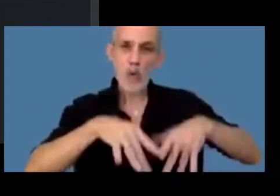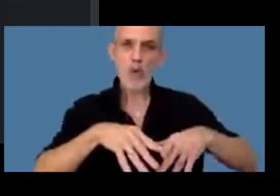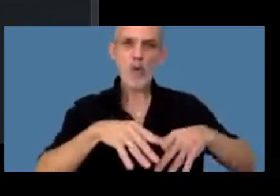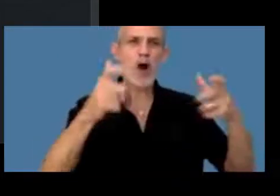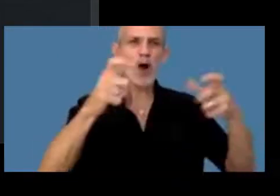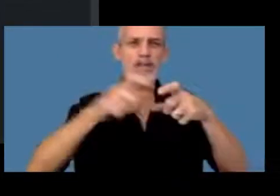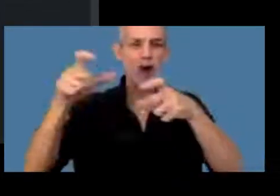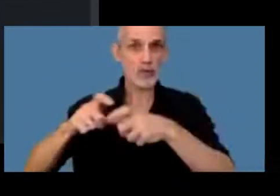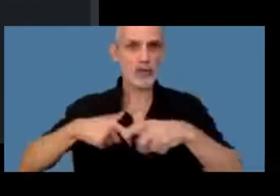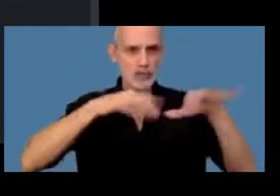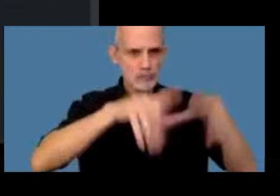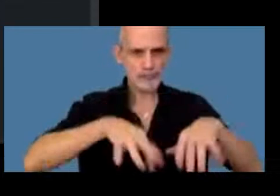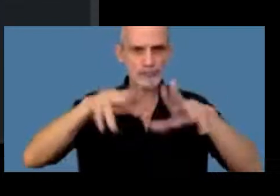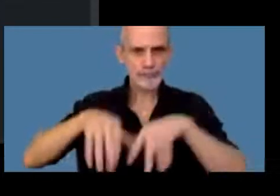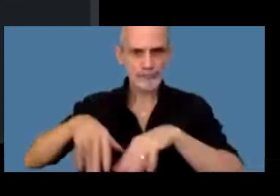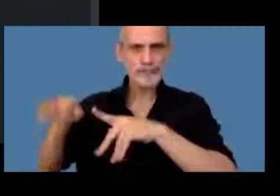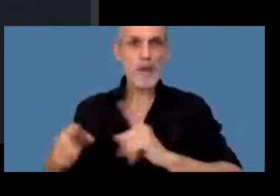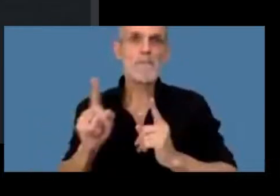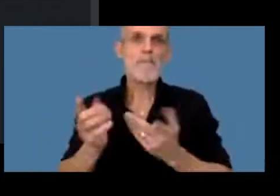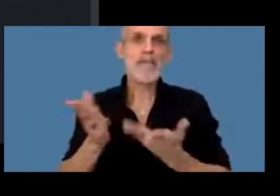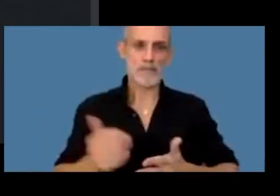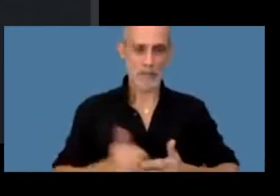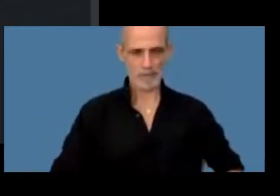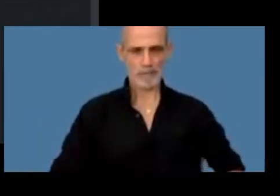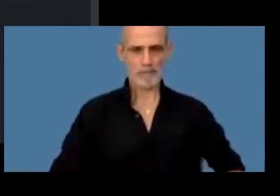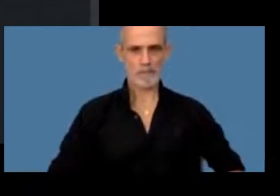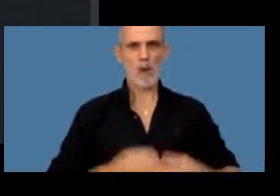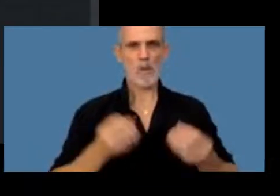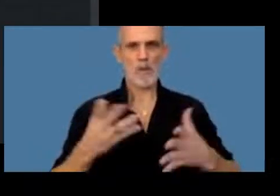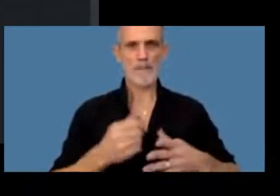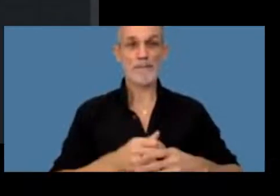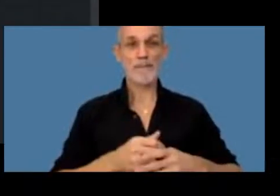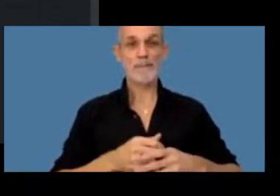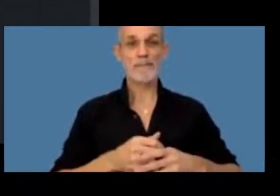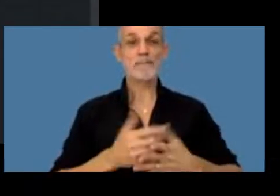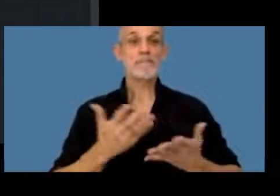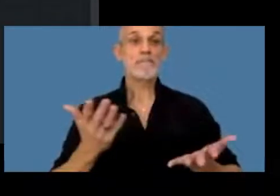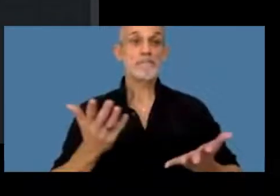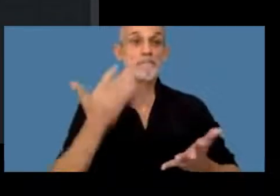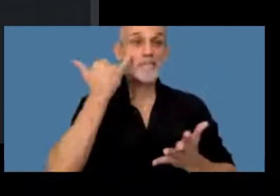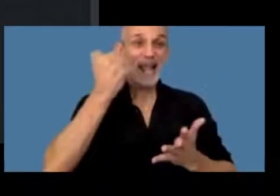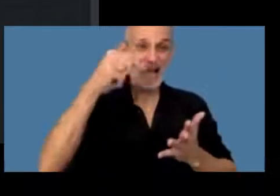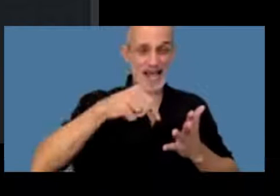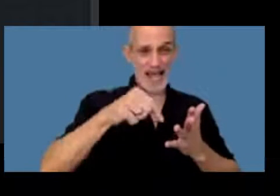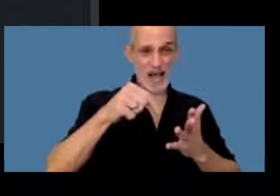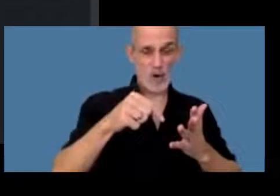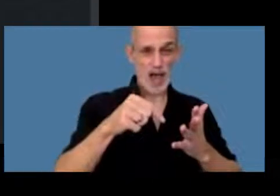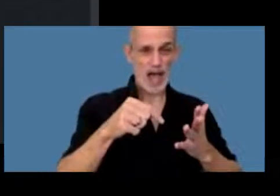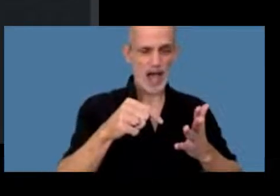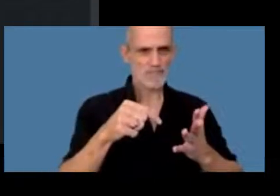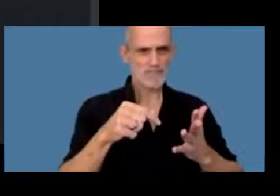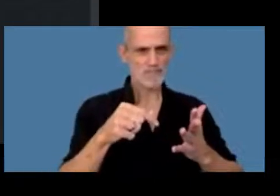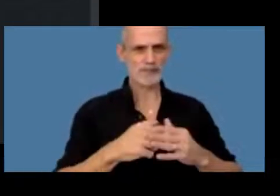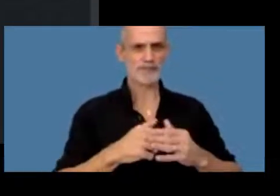etcétera. Muy bien. Vamos un poco ya a